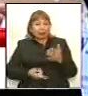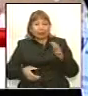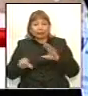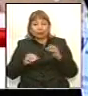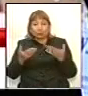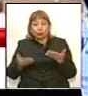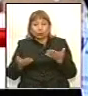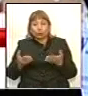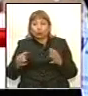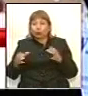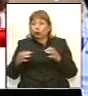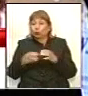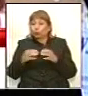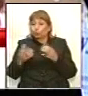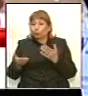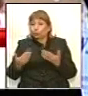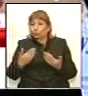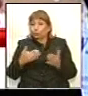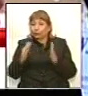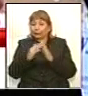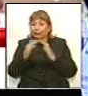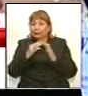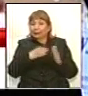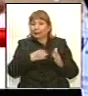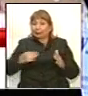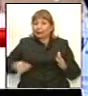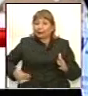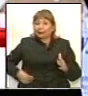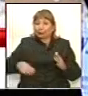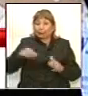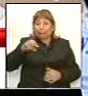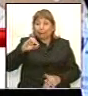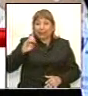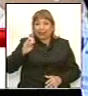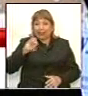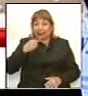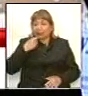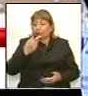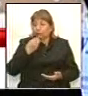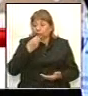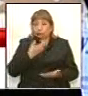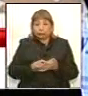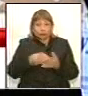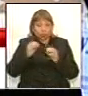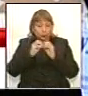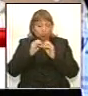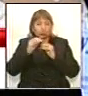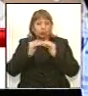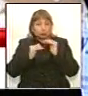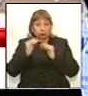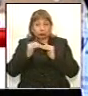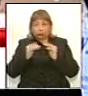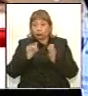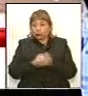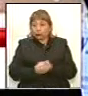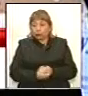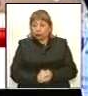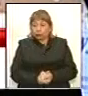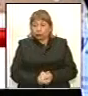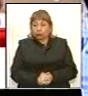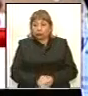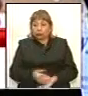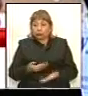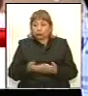de coordinación con el ministro de Vivienda. El ministro de Vivienda, Javier Piqué, es uno de los grandes estructuralistas, no solamente del país, de América